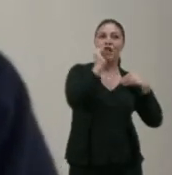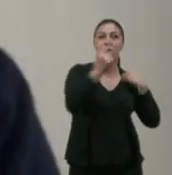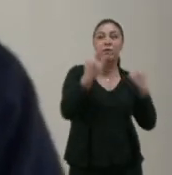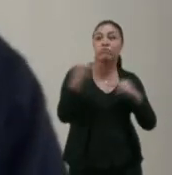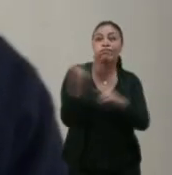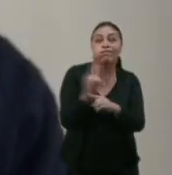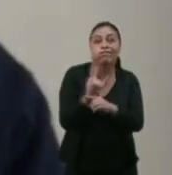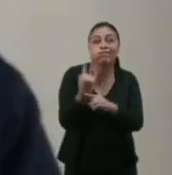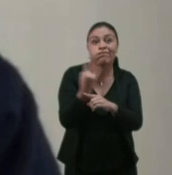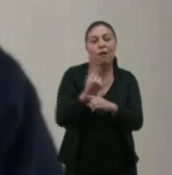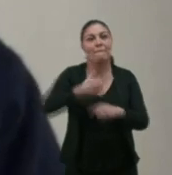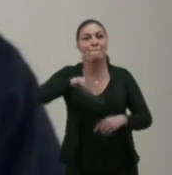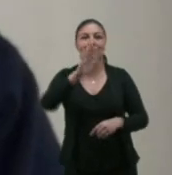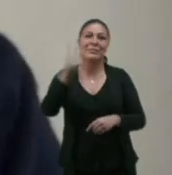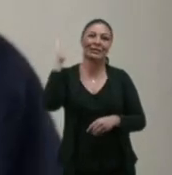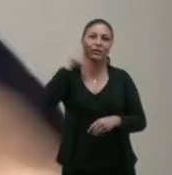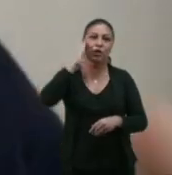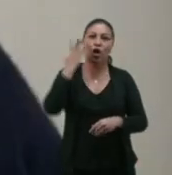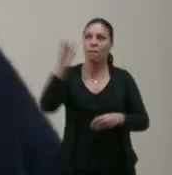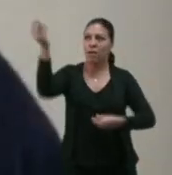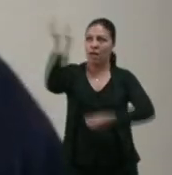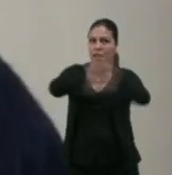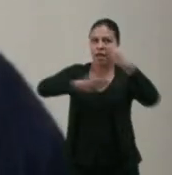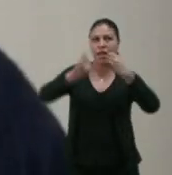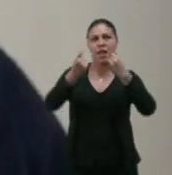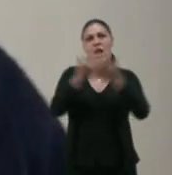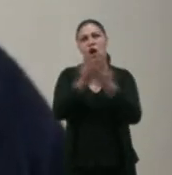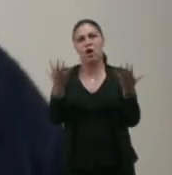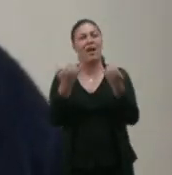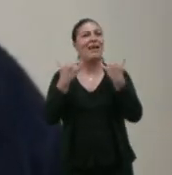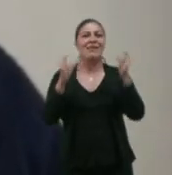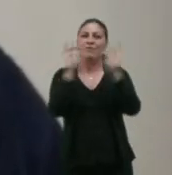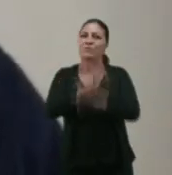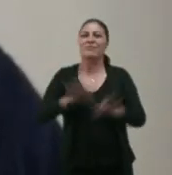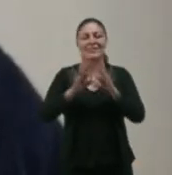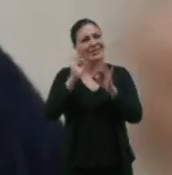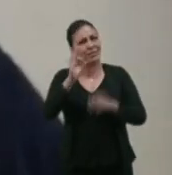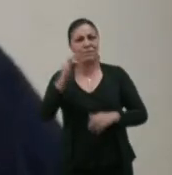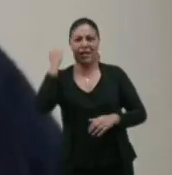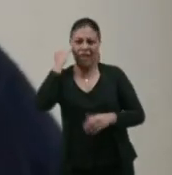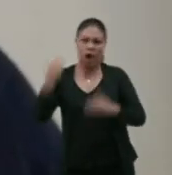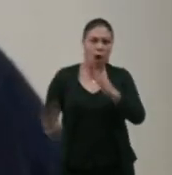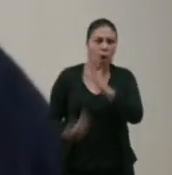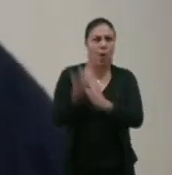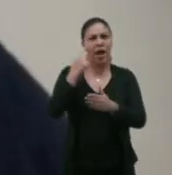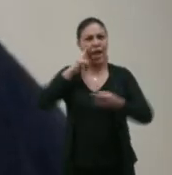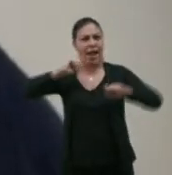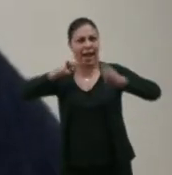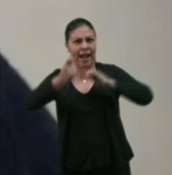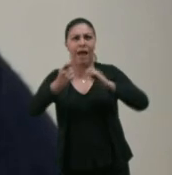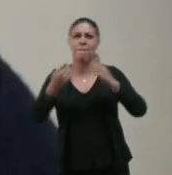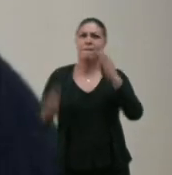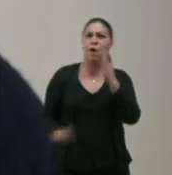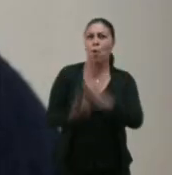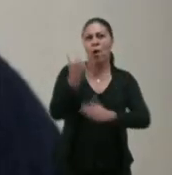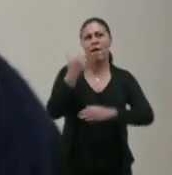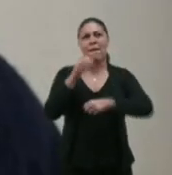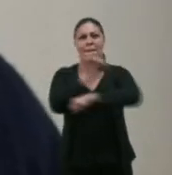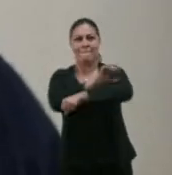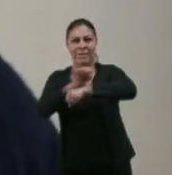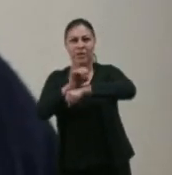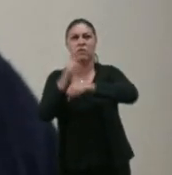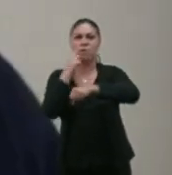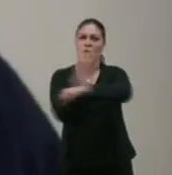¿no? Es constantemente uno tiene que estar innovando, cambiando, creando una plataforma nueva sobre un sistema